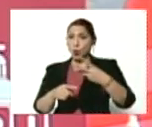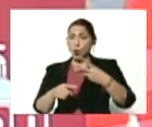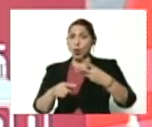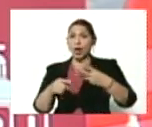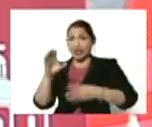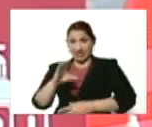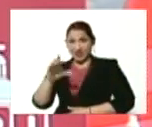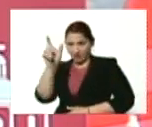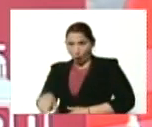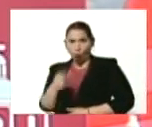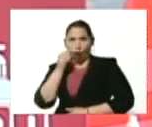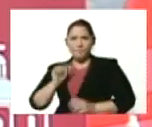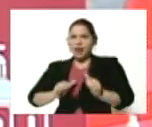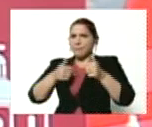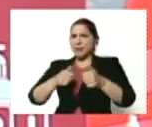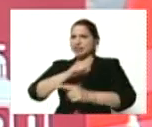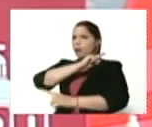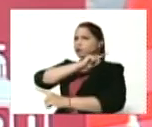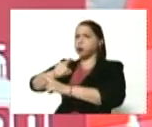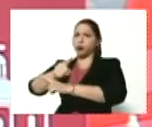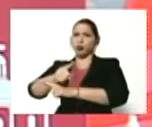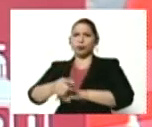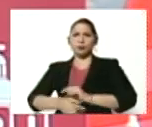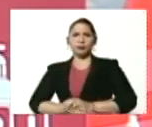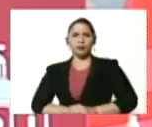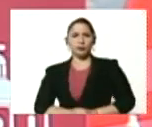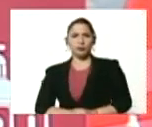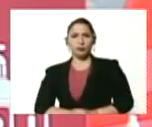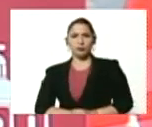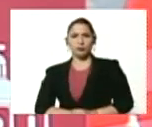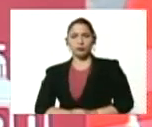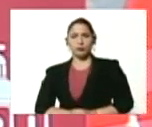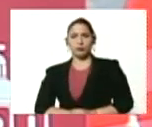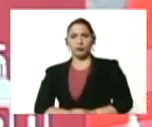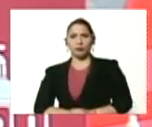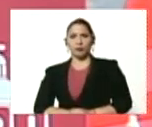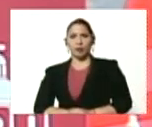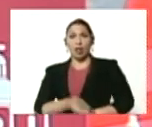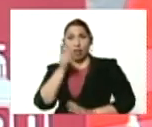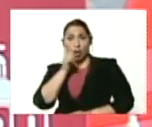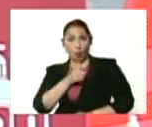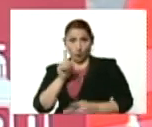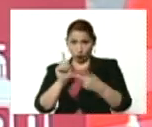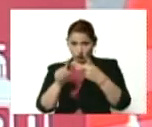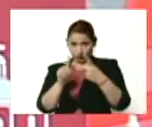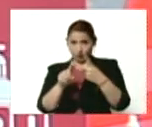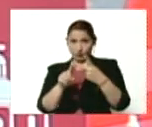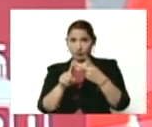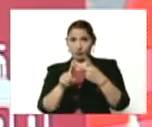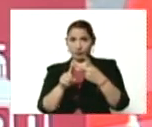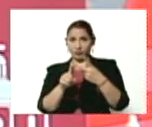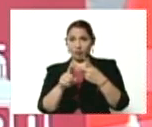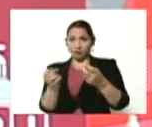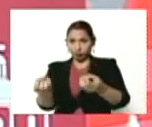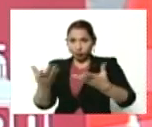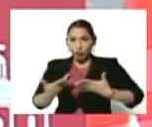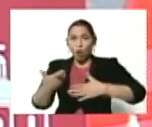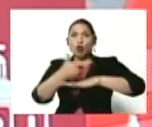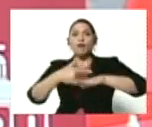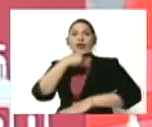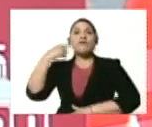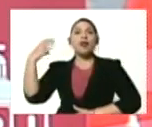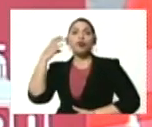Cordones empieza a denunciar que Leopoldo López había recibido del gobierno de Iván